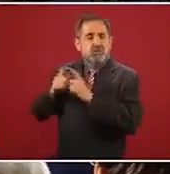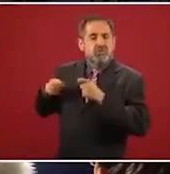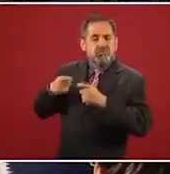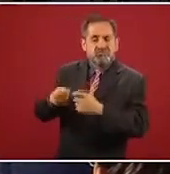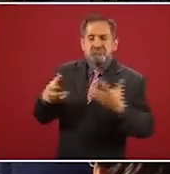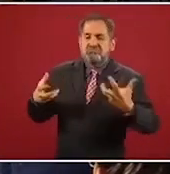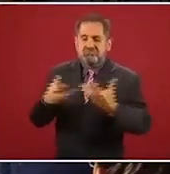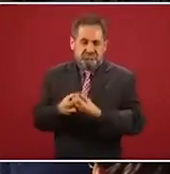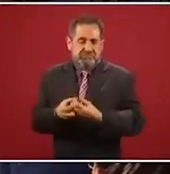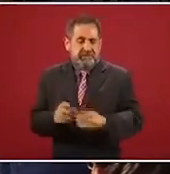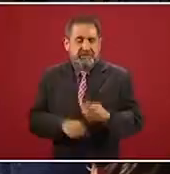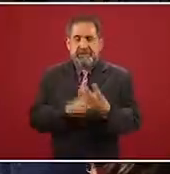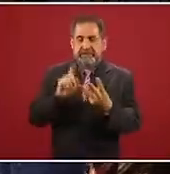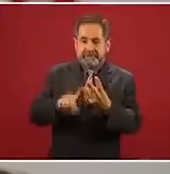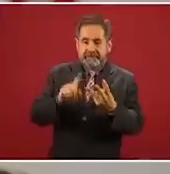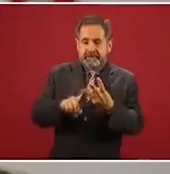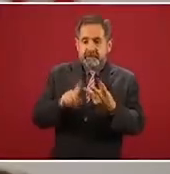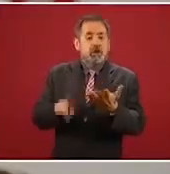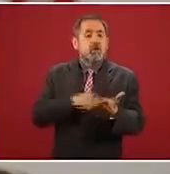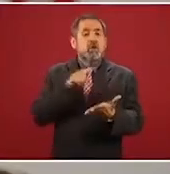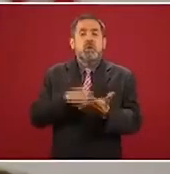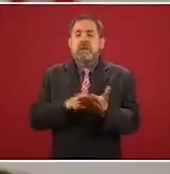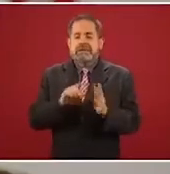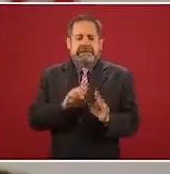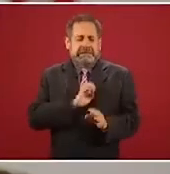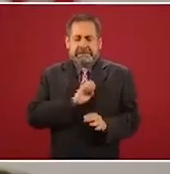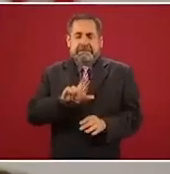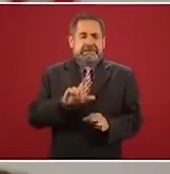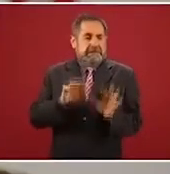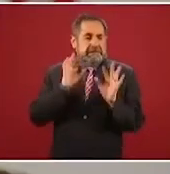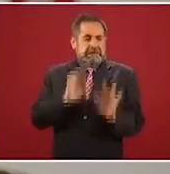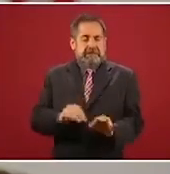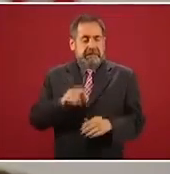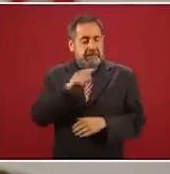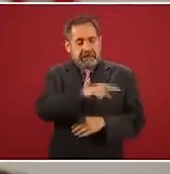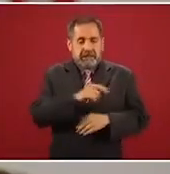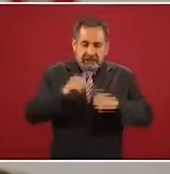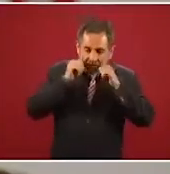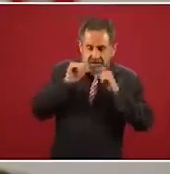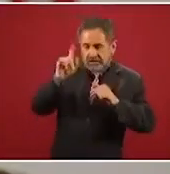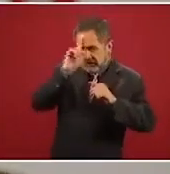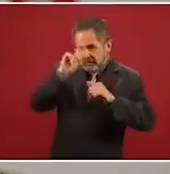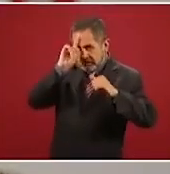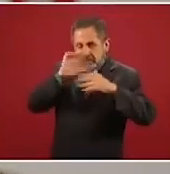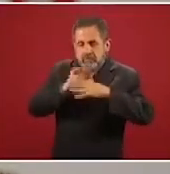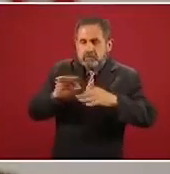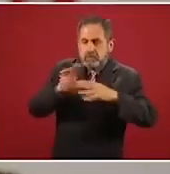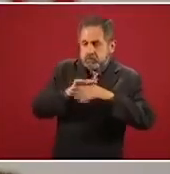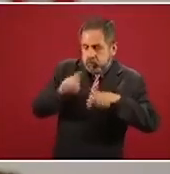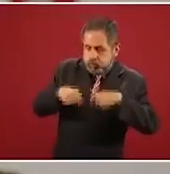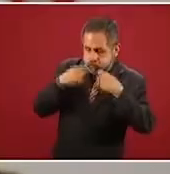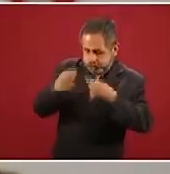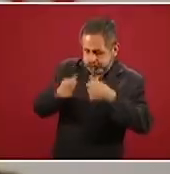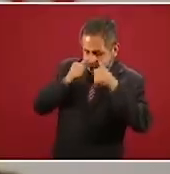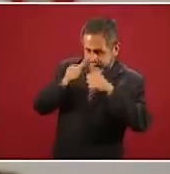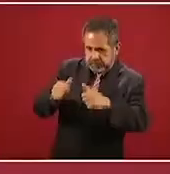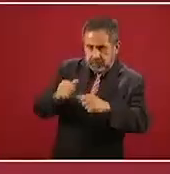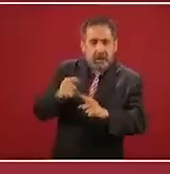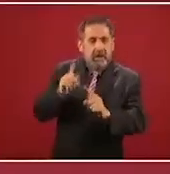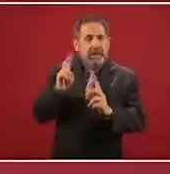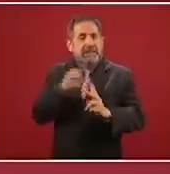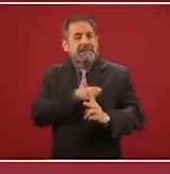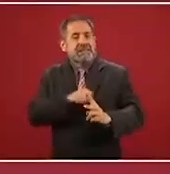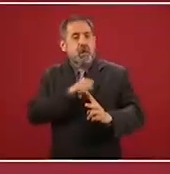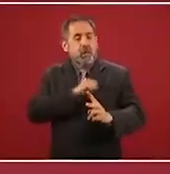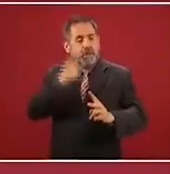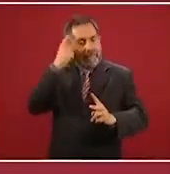elemento, obviamente, es el tener espacios especializados de atención clínica. En salud mental y